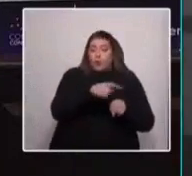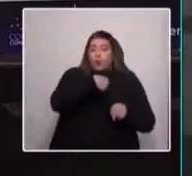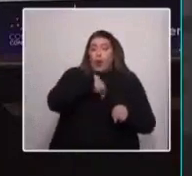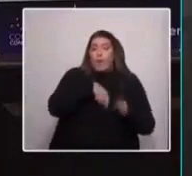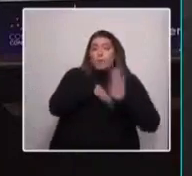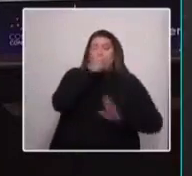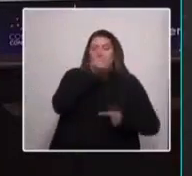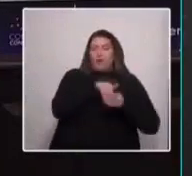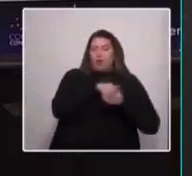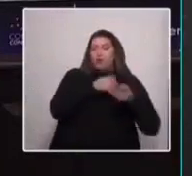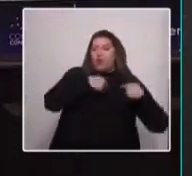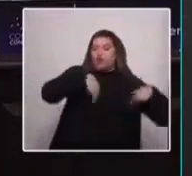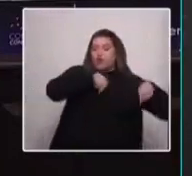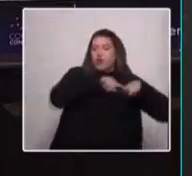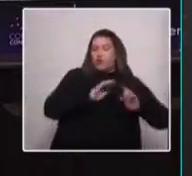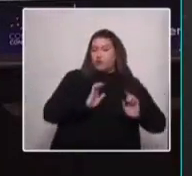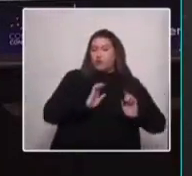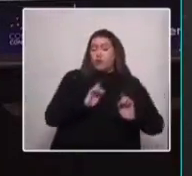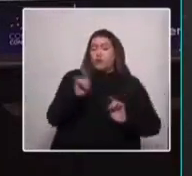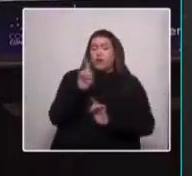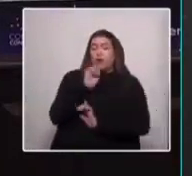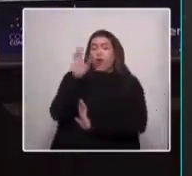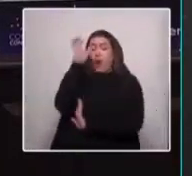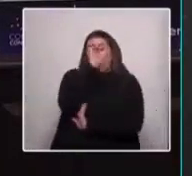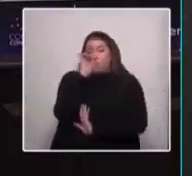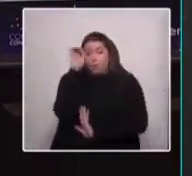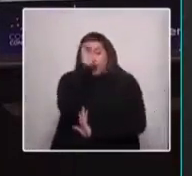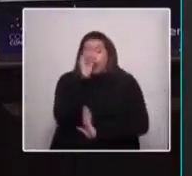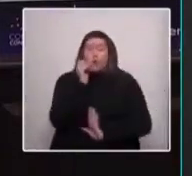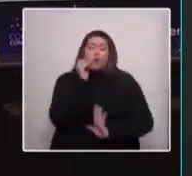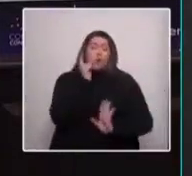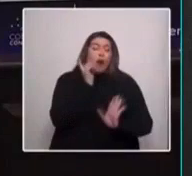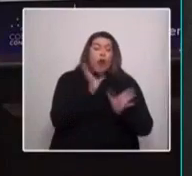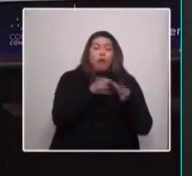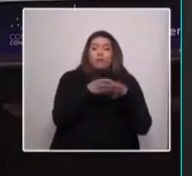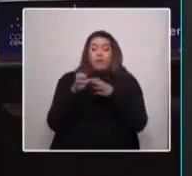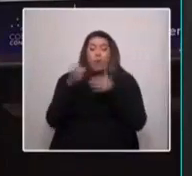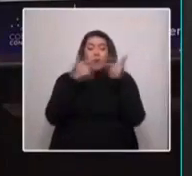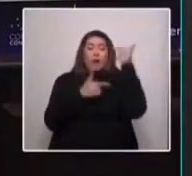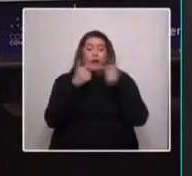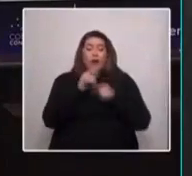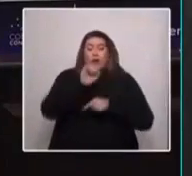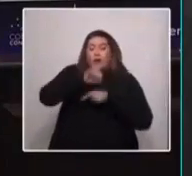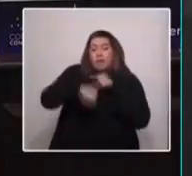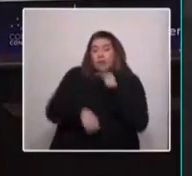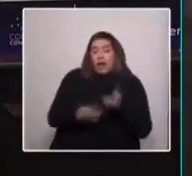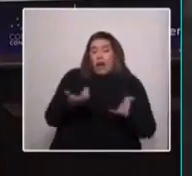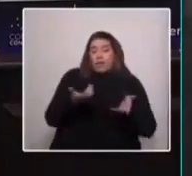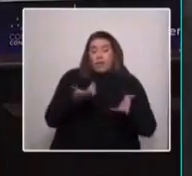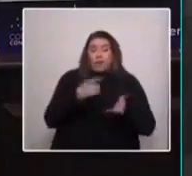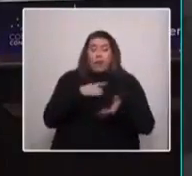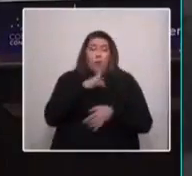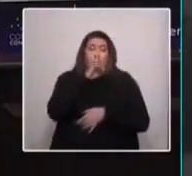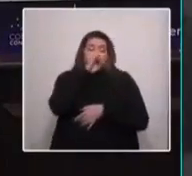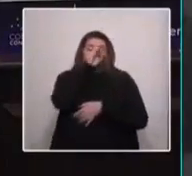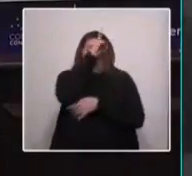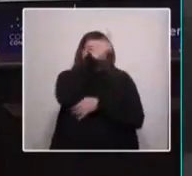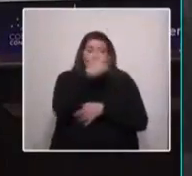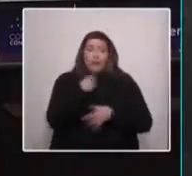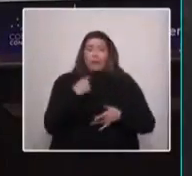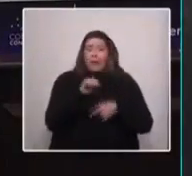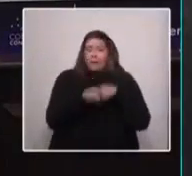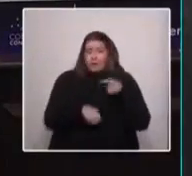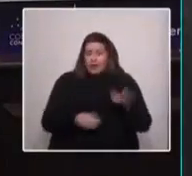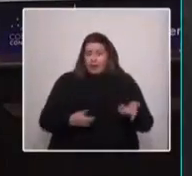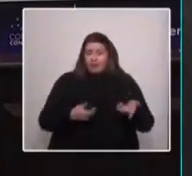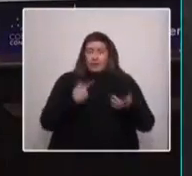cómo se va a votar, cuáles van a ser los plazos, cuáles van ser los quórums. Eso es absolutamente previo a la tarea de redactar la constitución. Entonces,